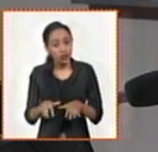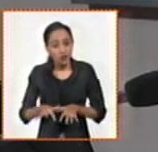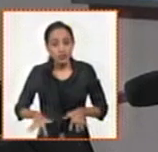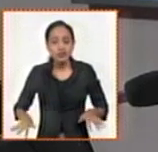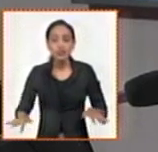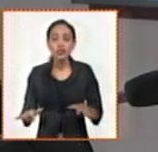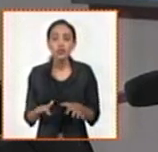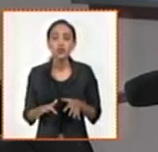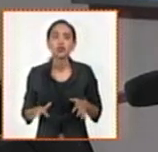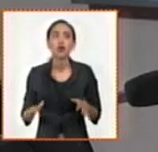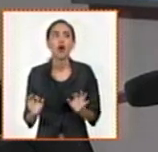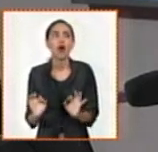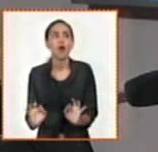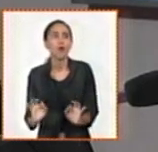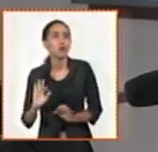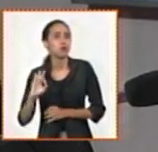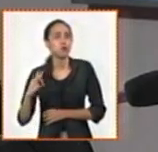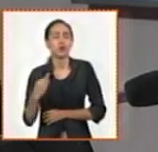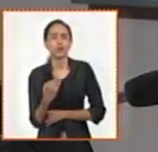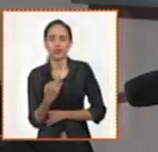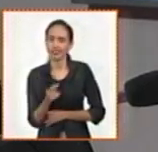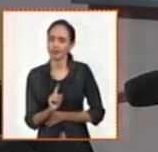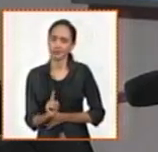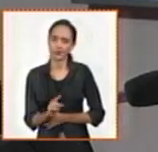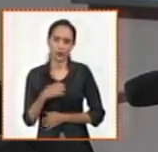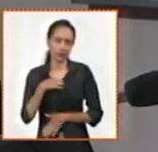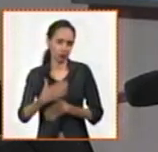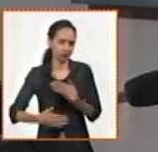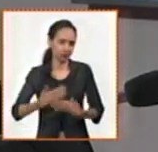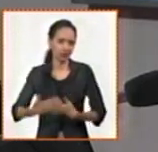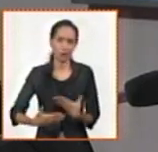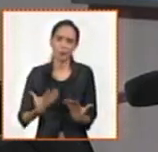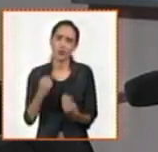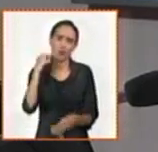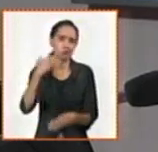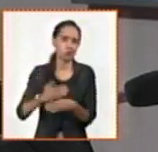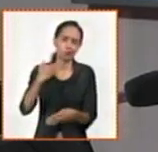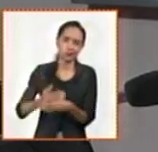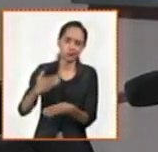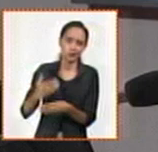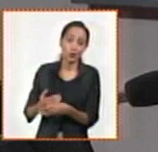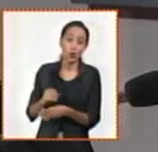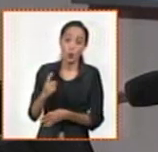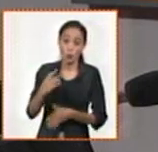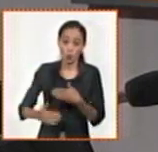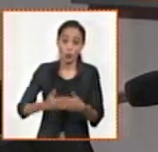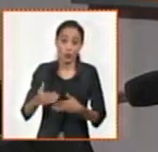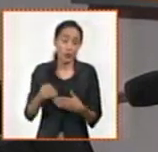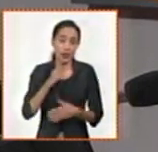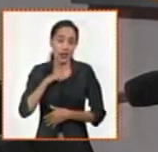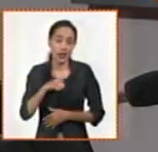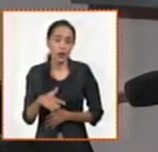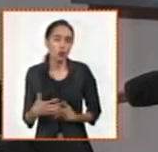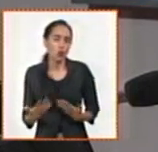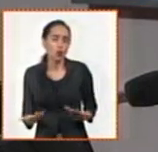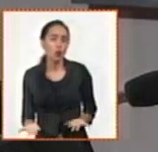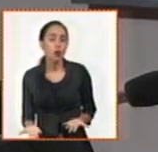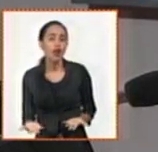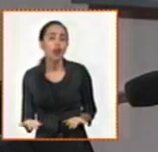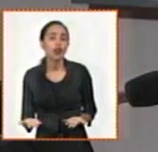contexto ideal, afrontamos muchos desafíos y uno de los desafíos